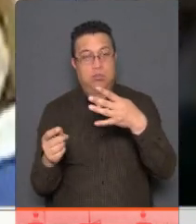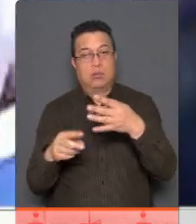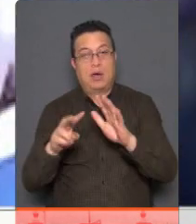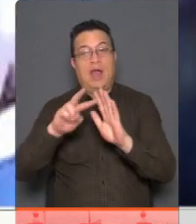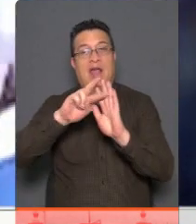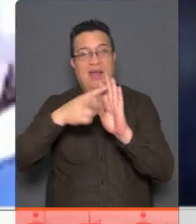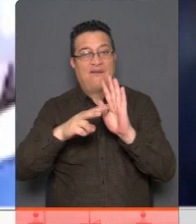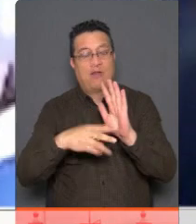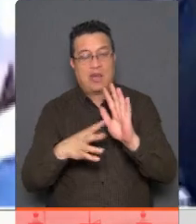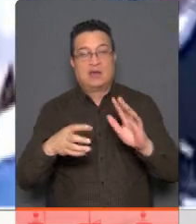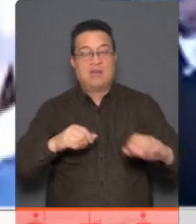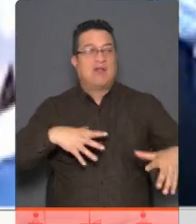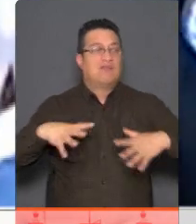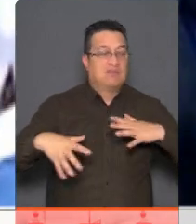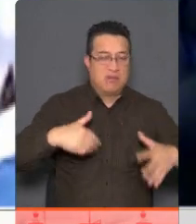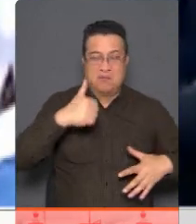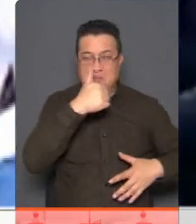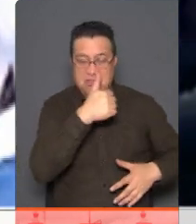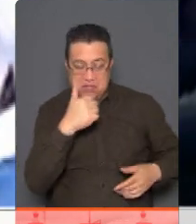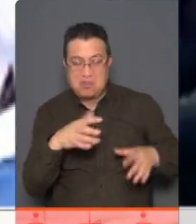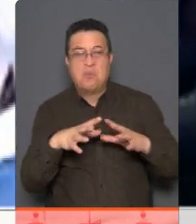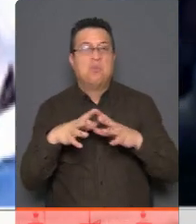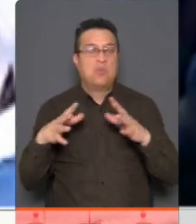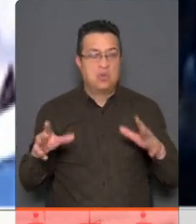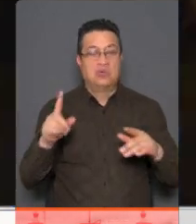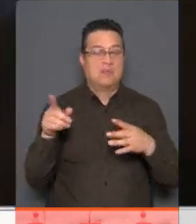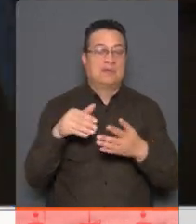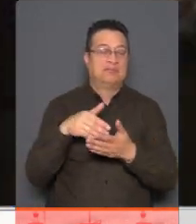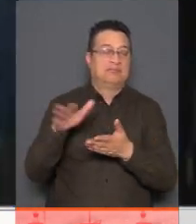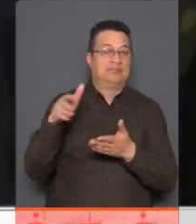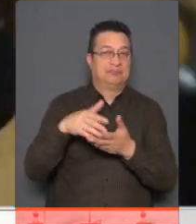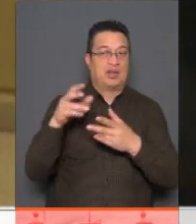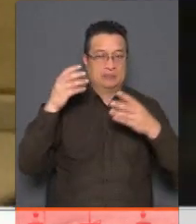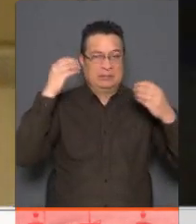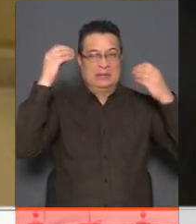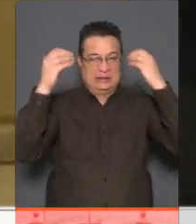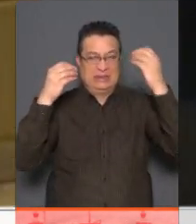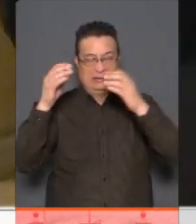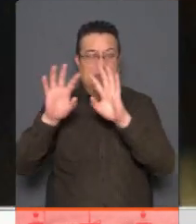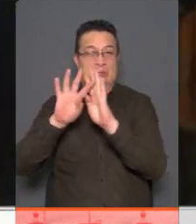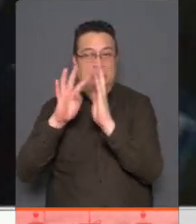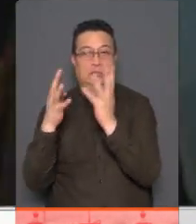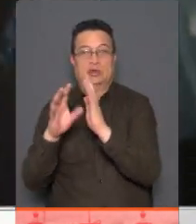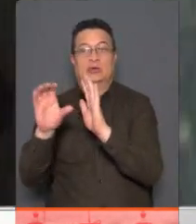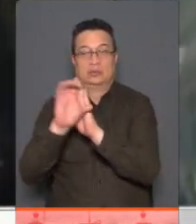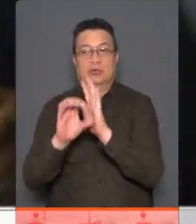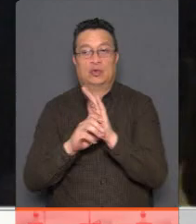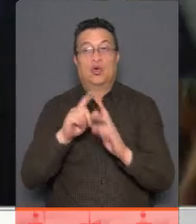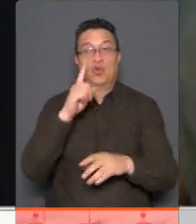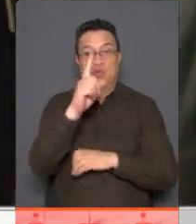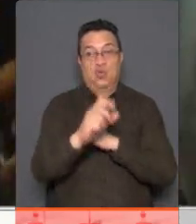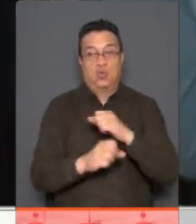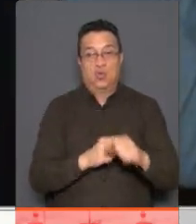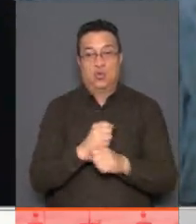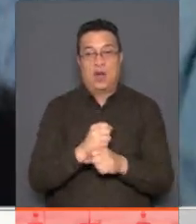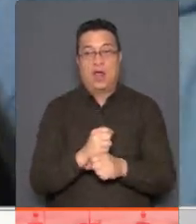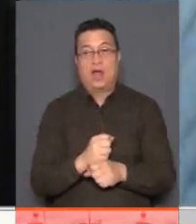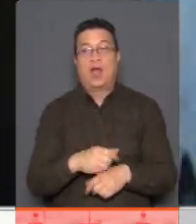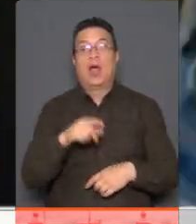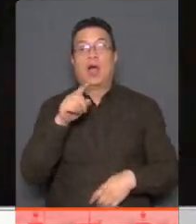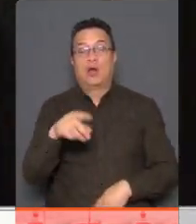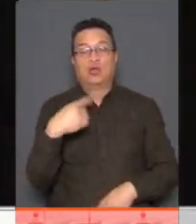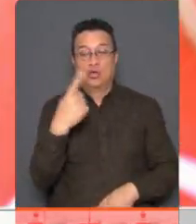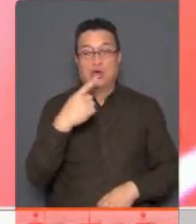performance, actitudes y de una u otra forma ruido que hizo la Convención Constitucional durante un año. Entonces uno pensaba,